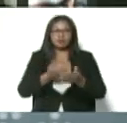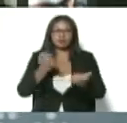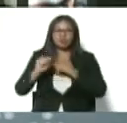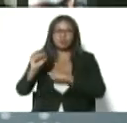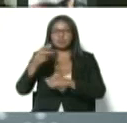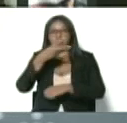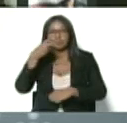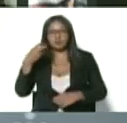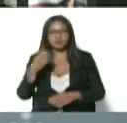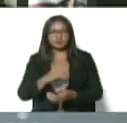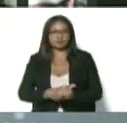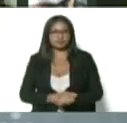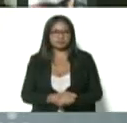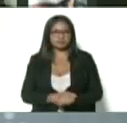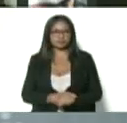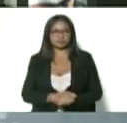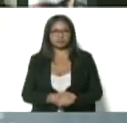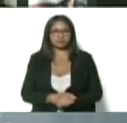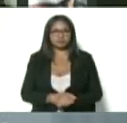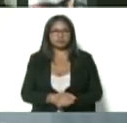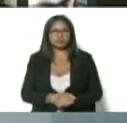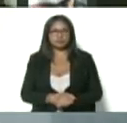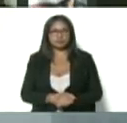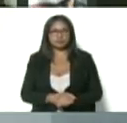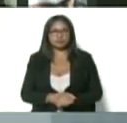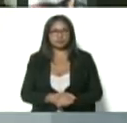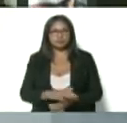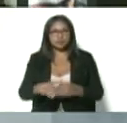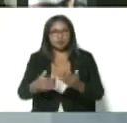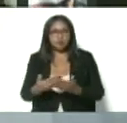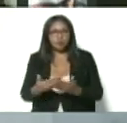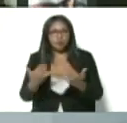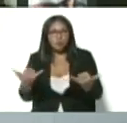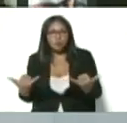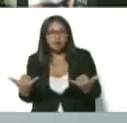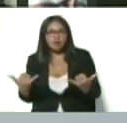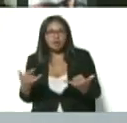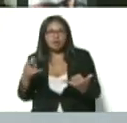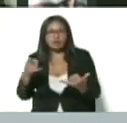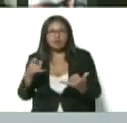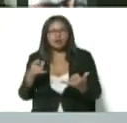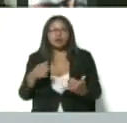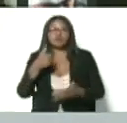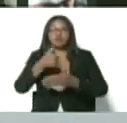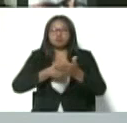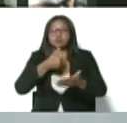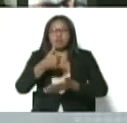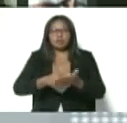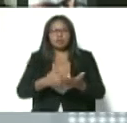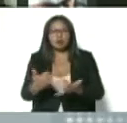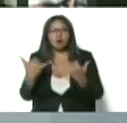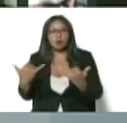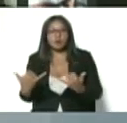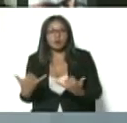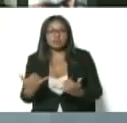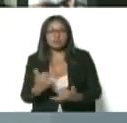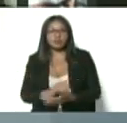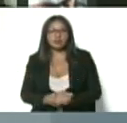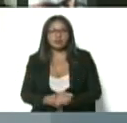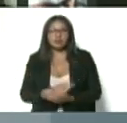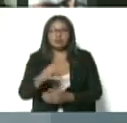también felicitar a los que actualmente están luchando contra este